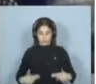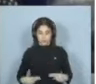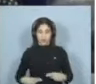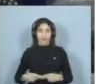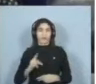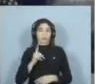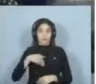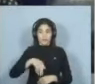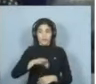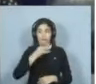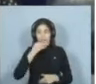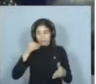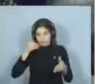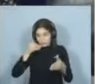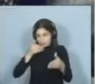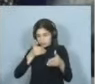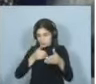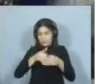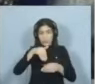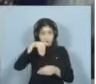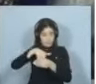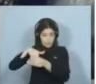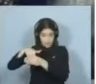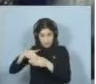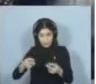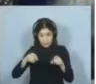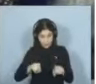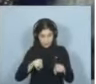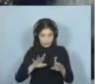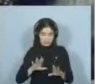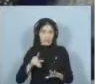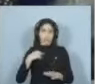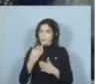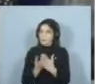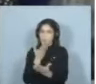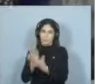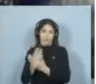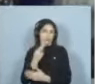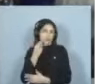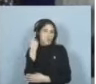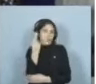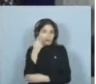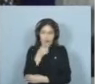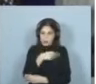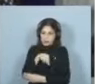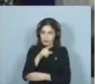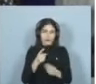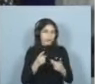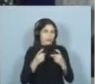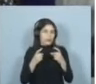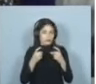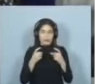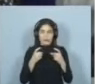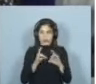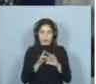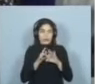a los estados que garanticen el derecho a la participación en los asuntos públicos en condiciones de igualdad, libertad y seguridad. Por